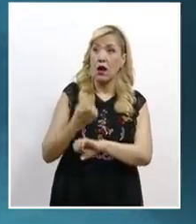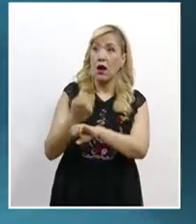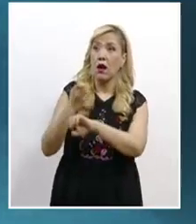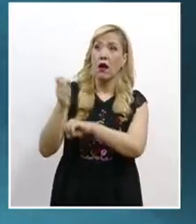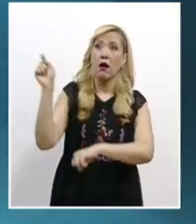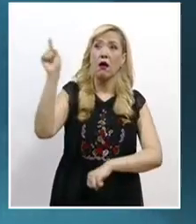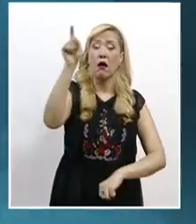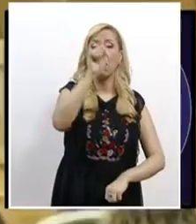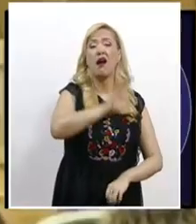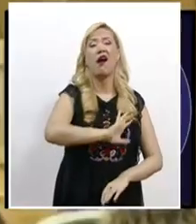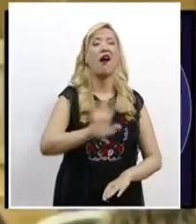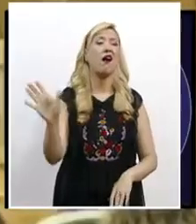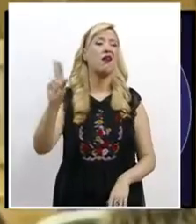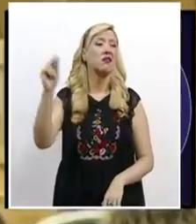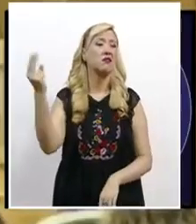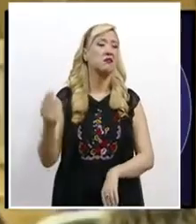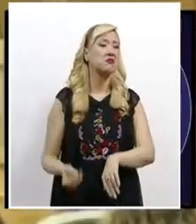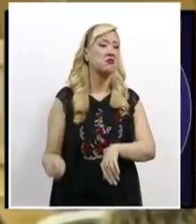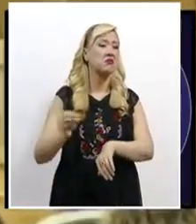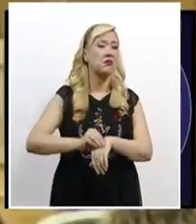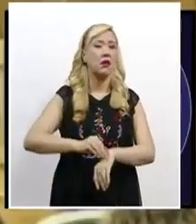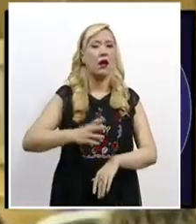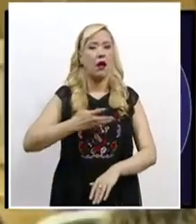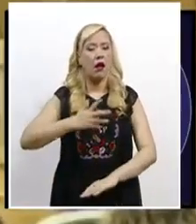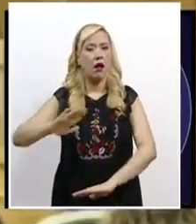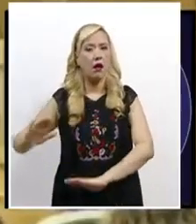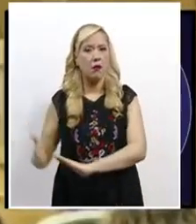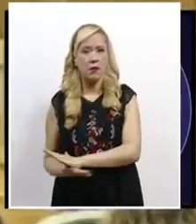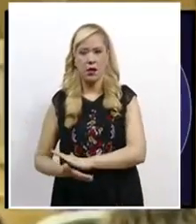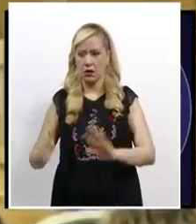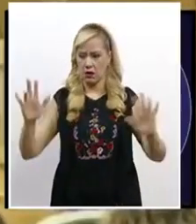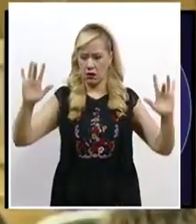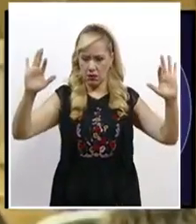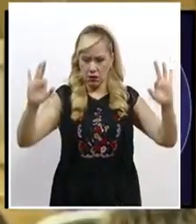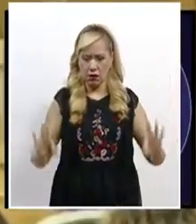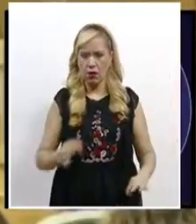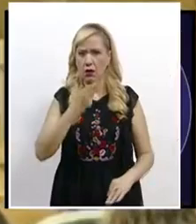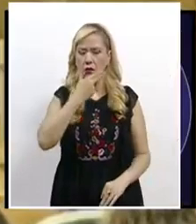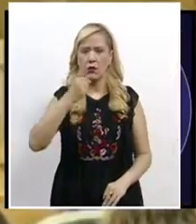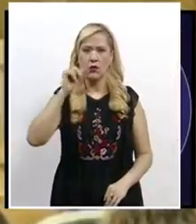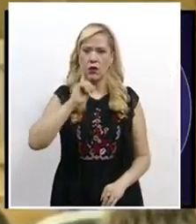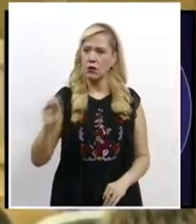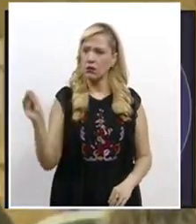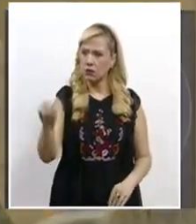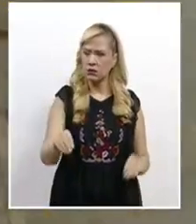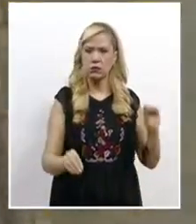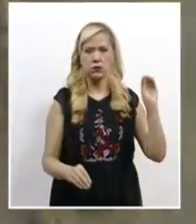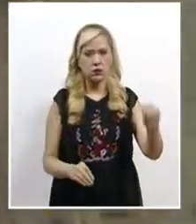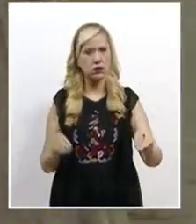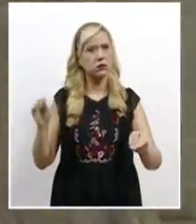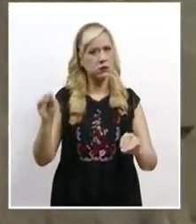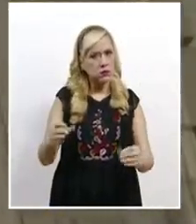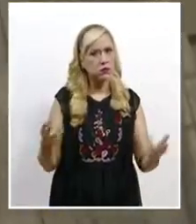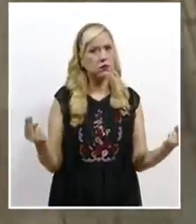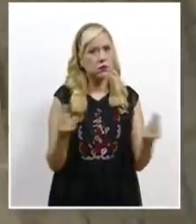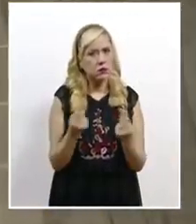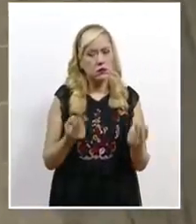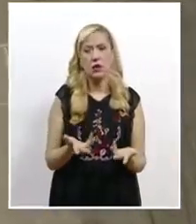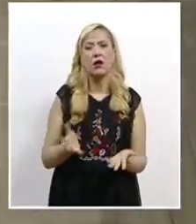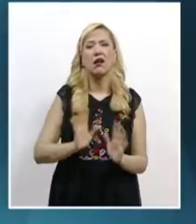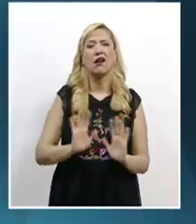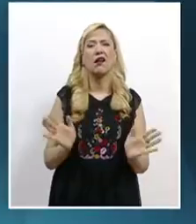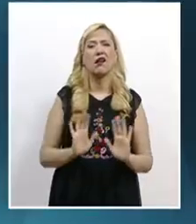federativas dejen de implementar acciones tendientes a la paridad de género en la asignación de escaños por el principio de representación